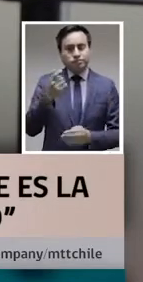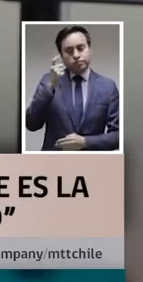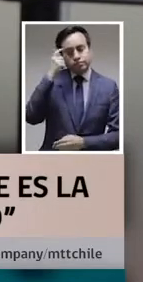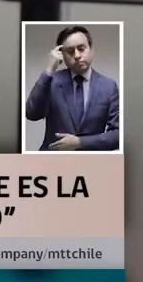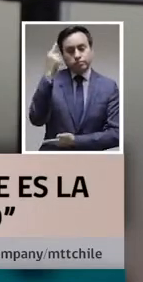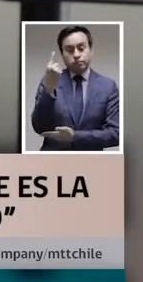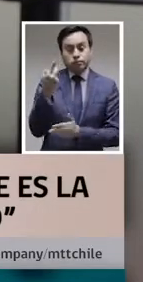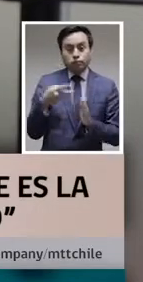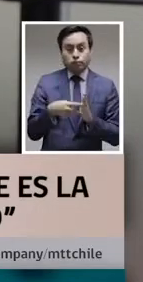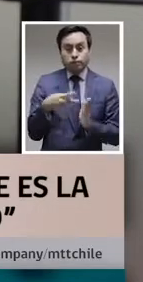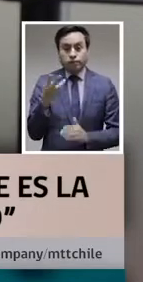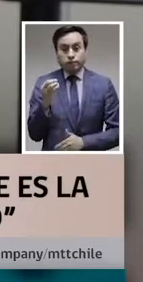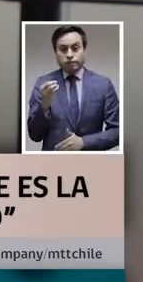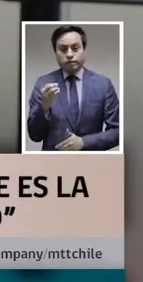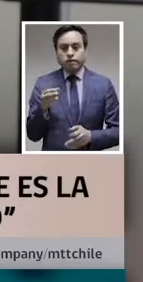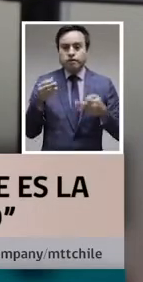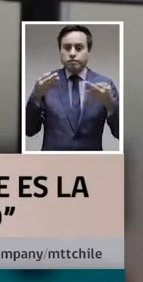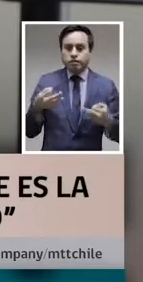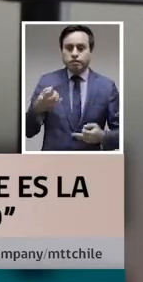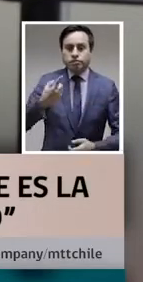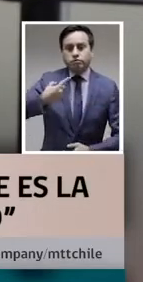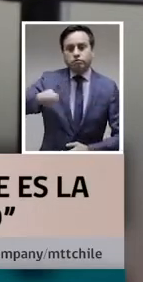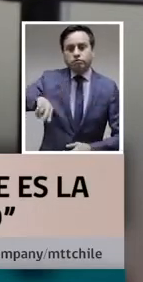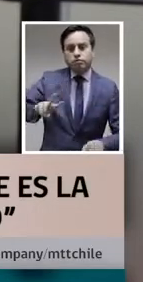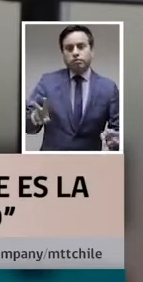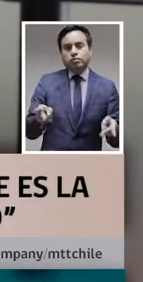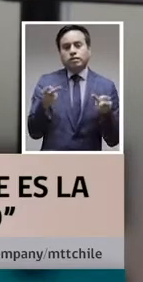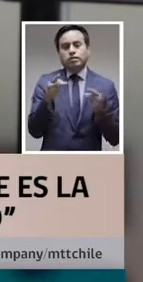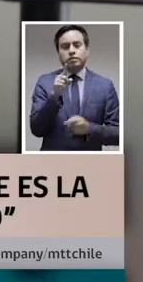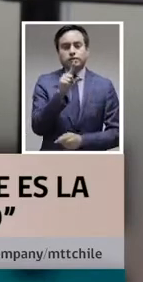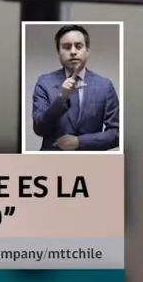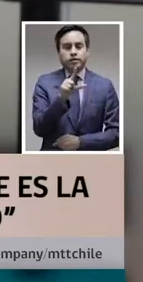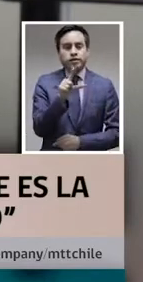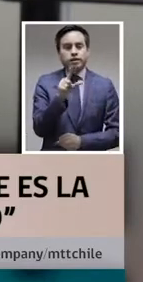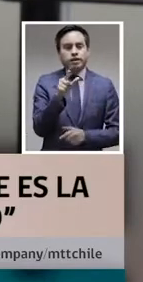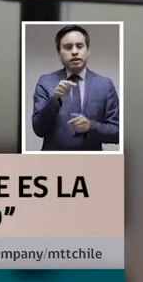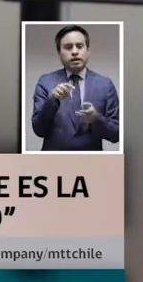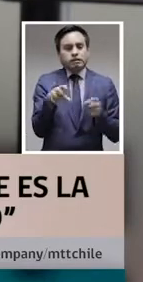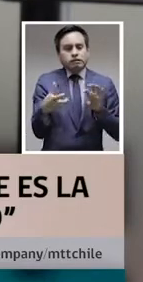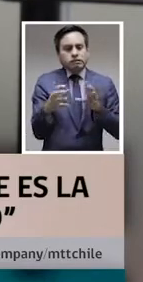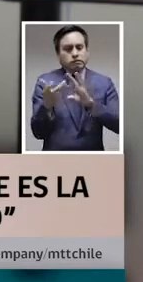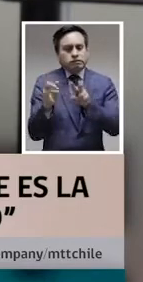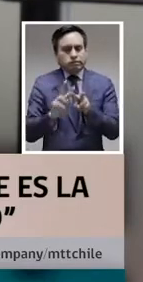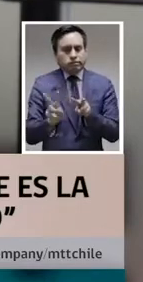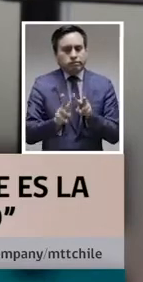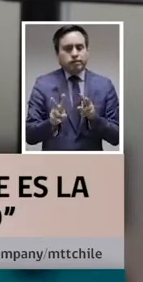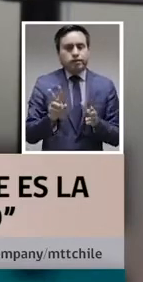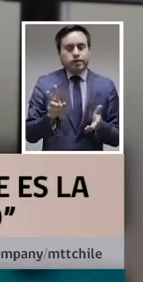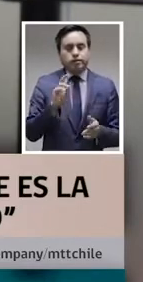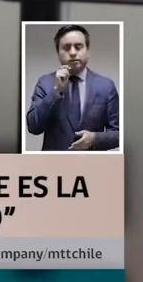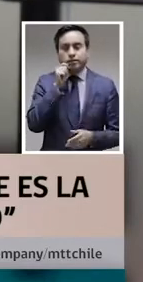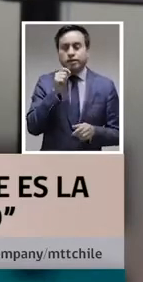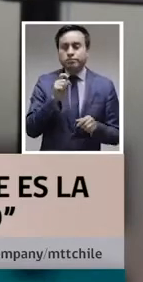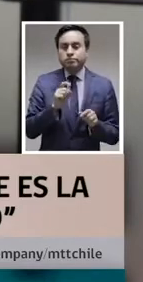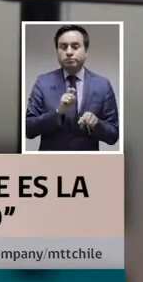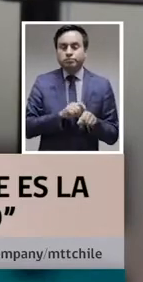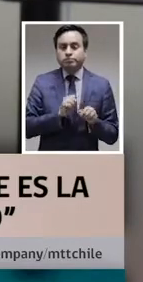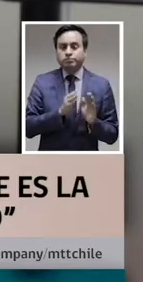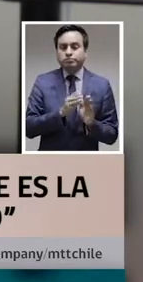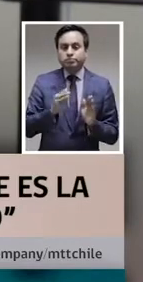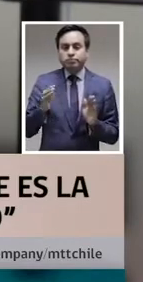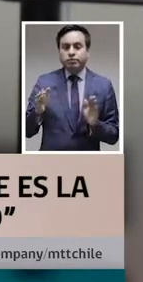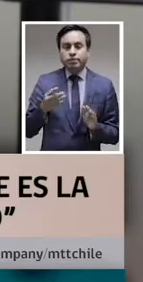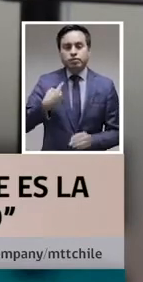de 2020, recién, vamos a tener recuperadas las 7 estaciones más dañadas. Con eso, creemos